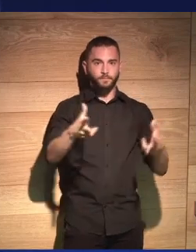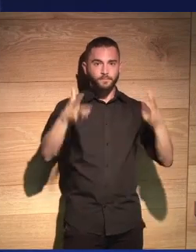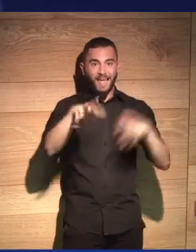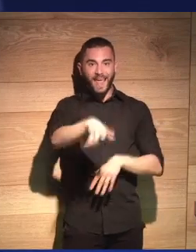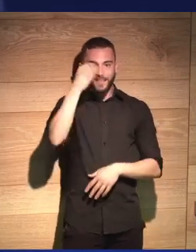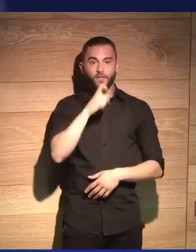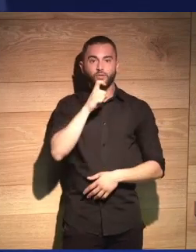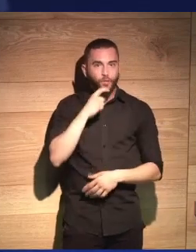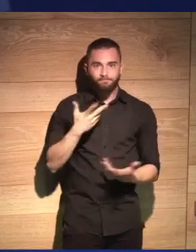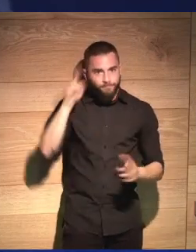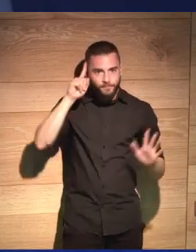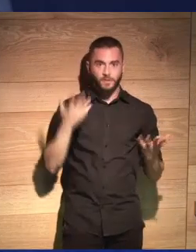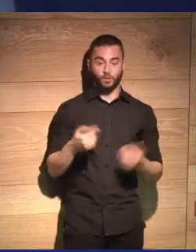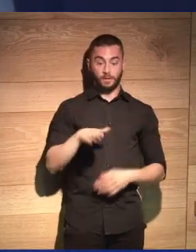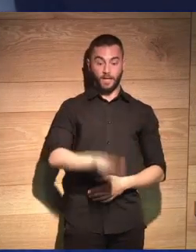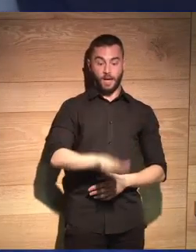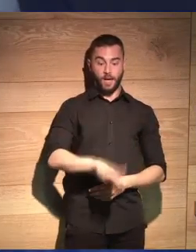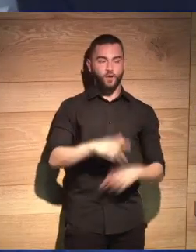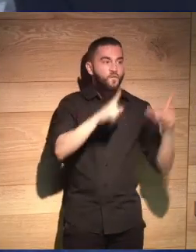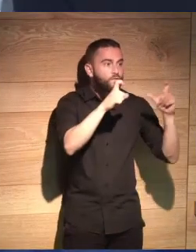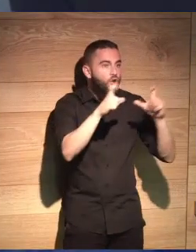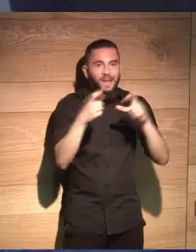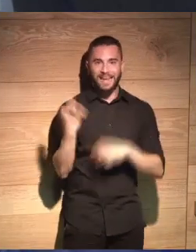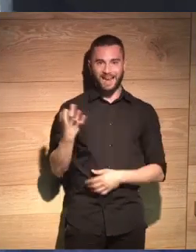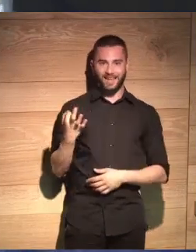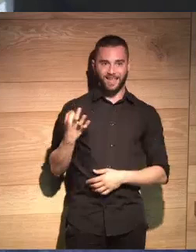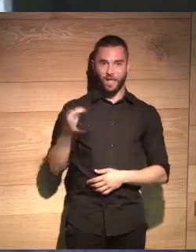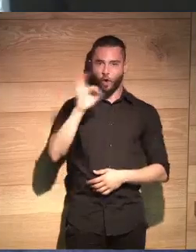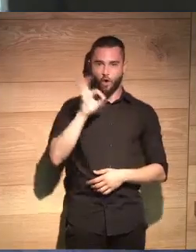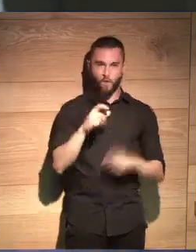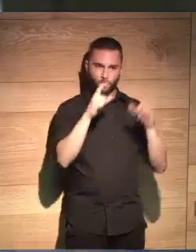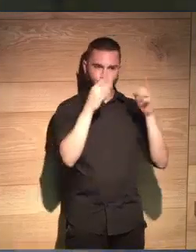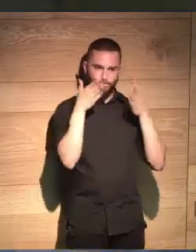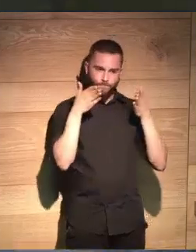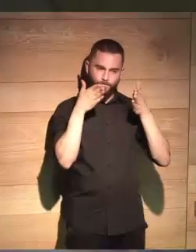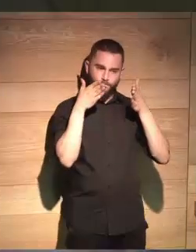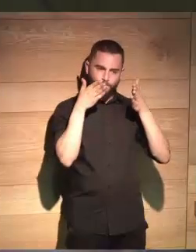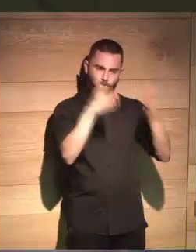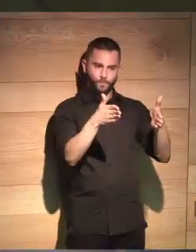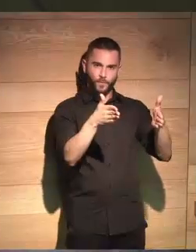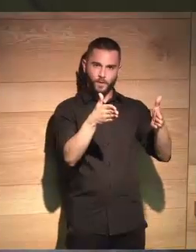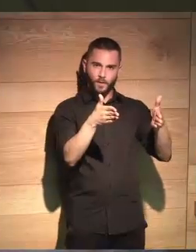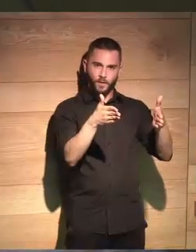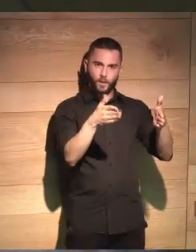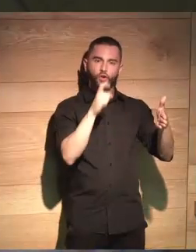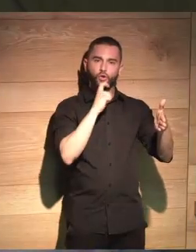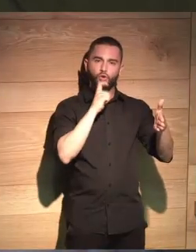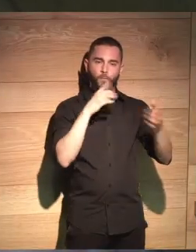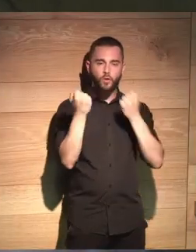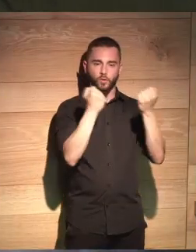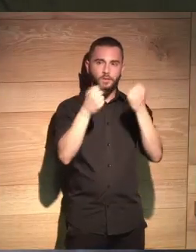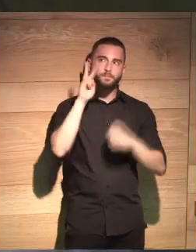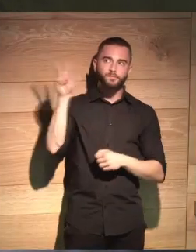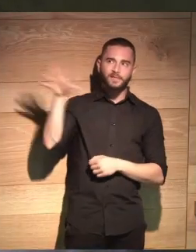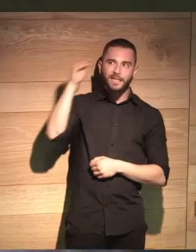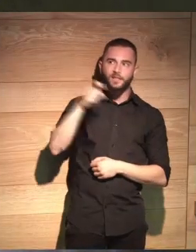frustración del niño al no saber qué fotografiar o cómo encuadrar y enfocar las cosas que observa desde el coche mientras atravesamos